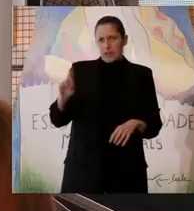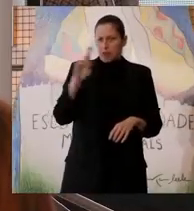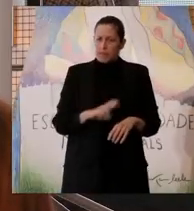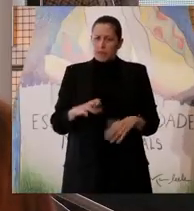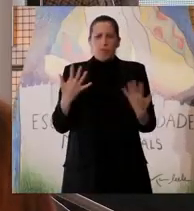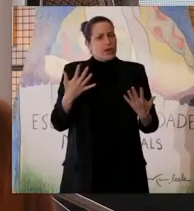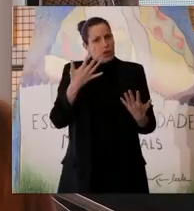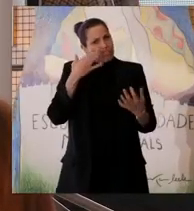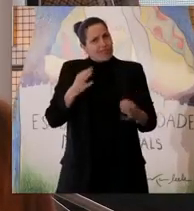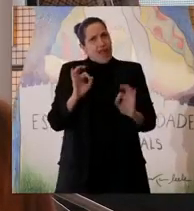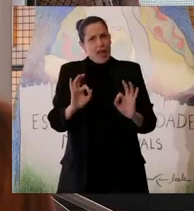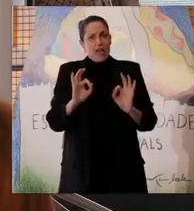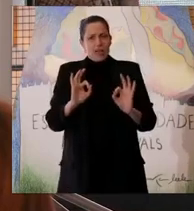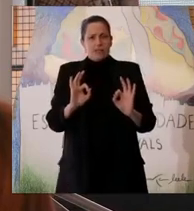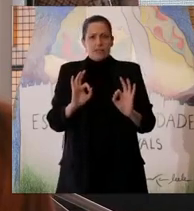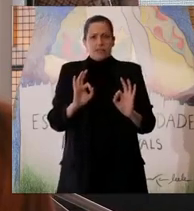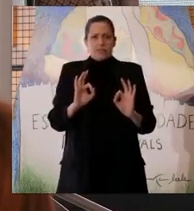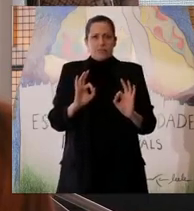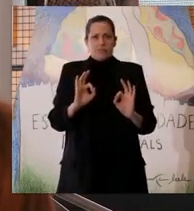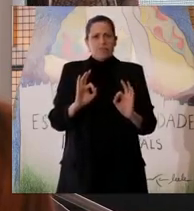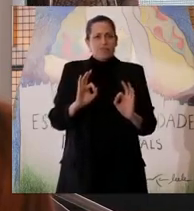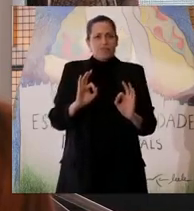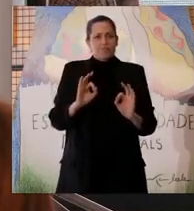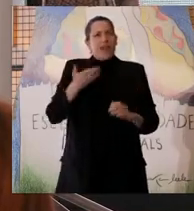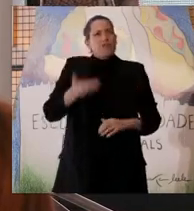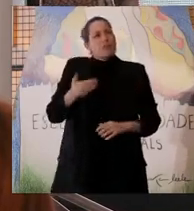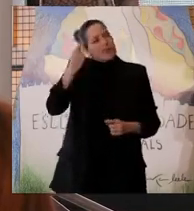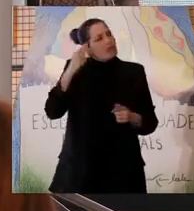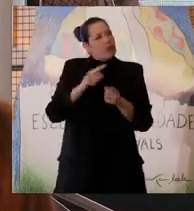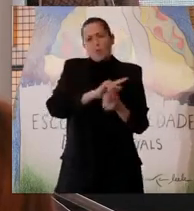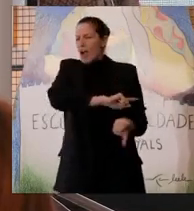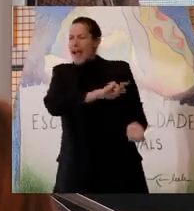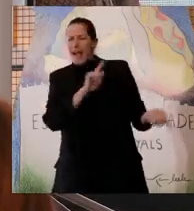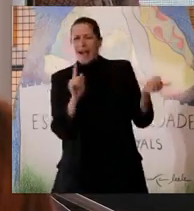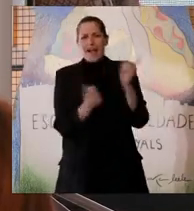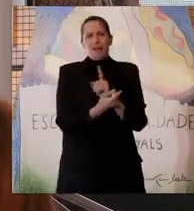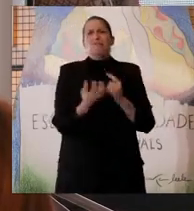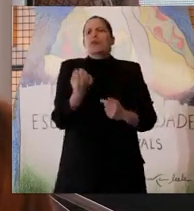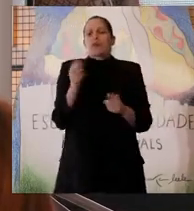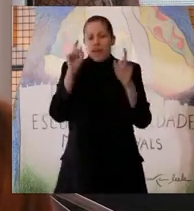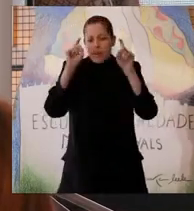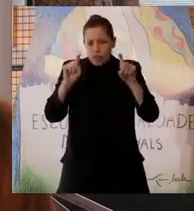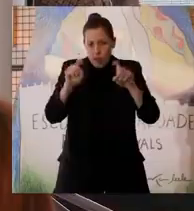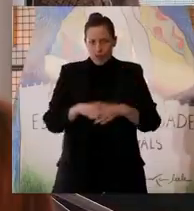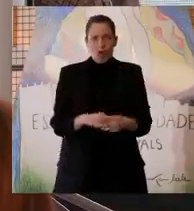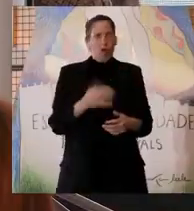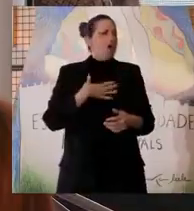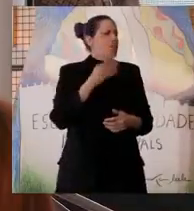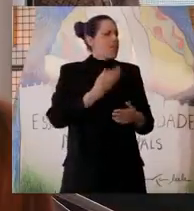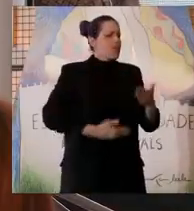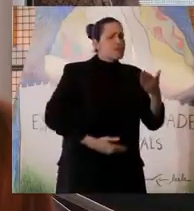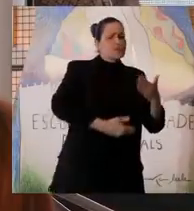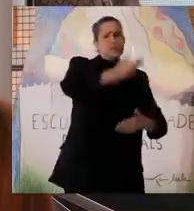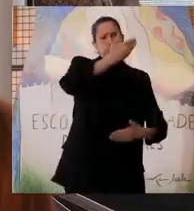está la clave para cambiarlo todo para dar la batalla cultural se empieza por la educación podemos hacer mejores titulares los medios de comunicación